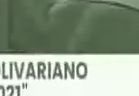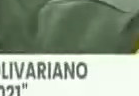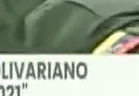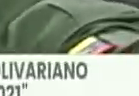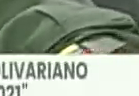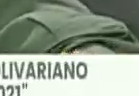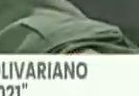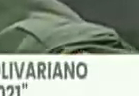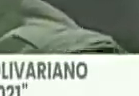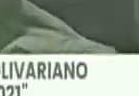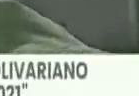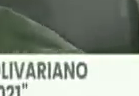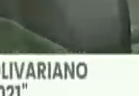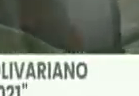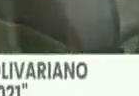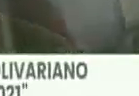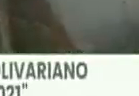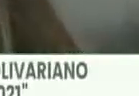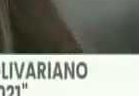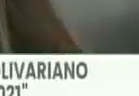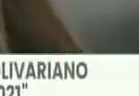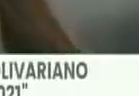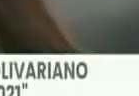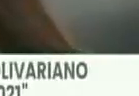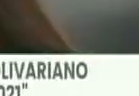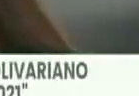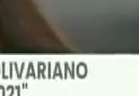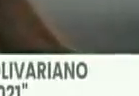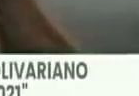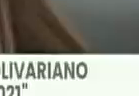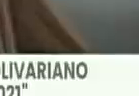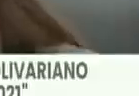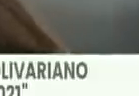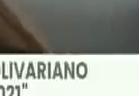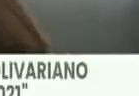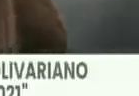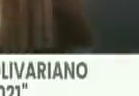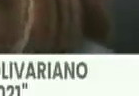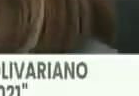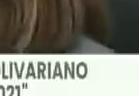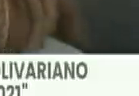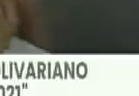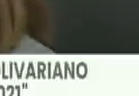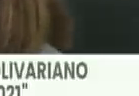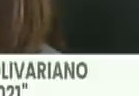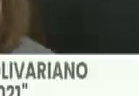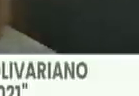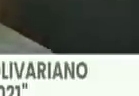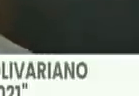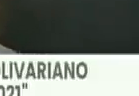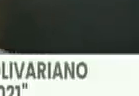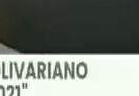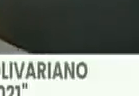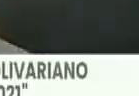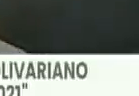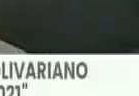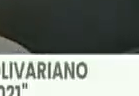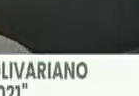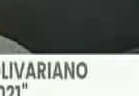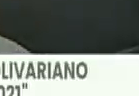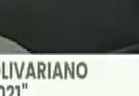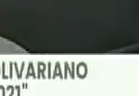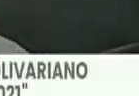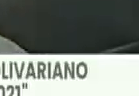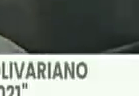una videoconferencia con los comandantes de las zonas de defensa integral presentes,